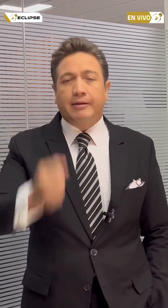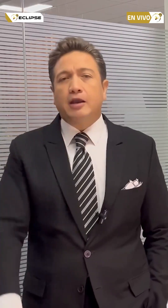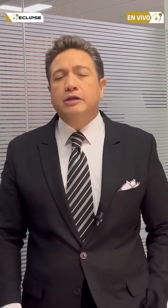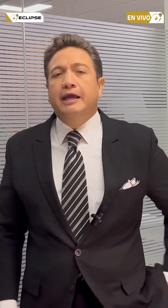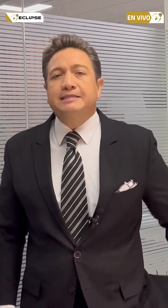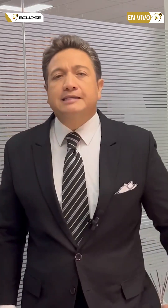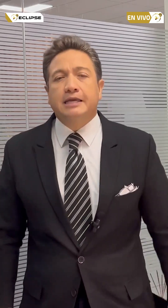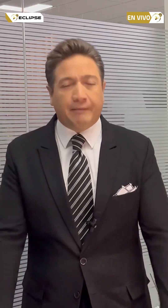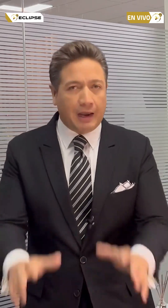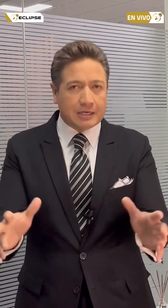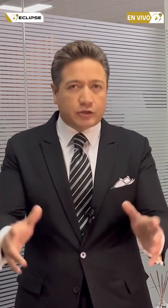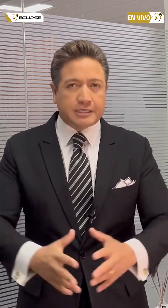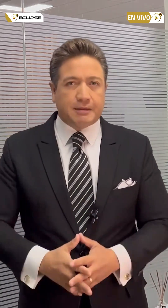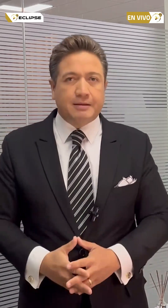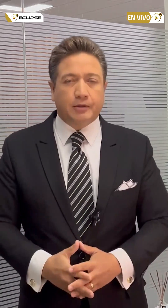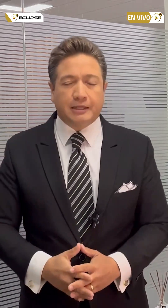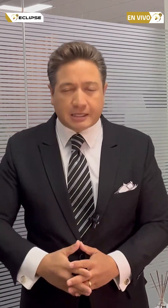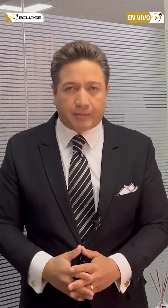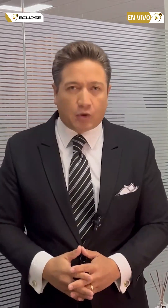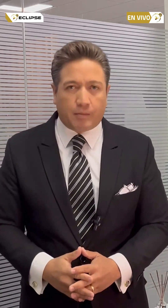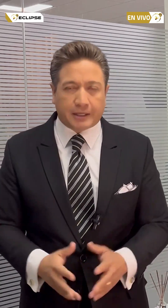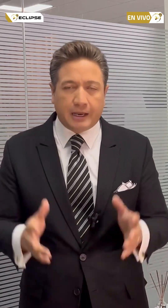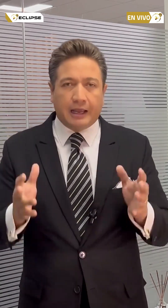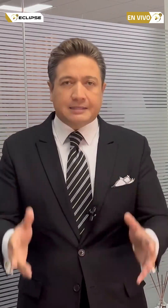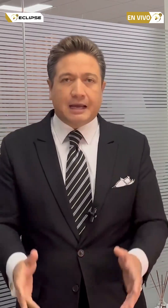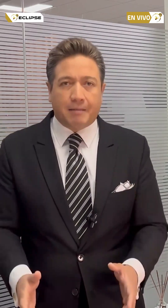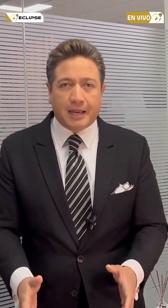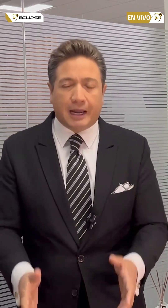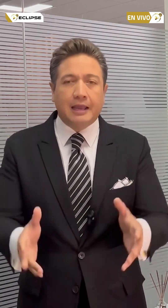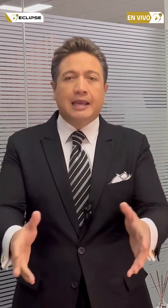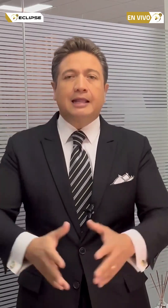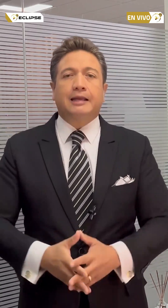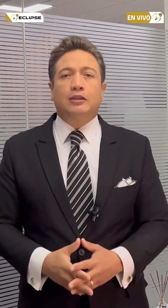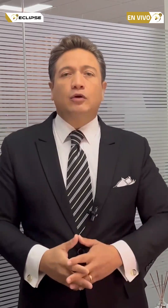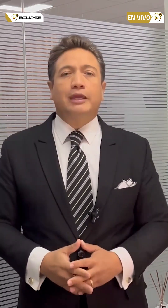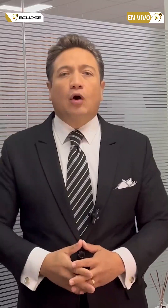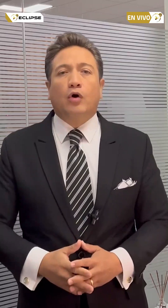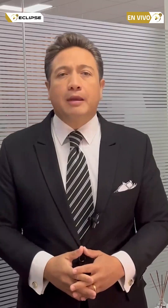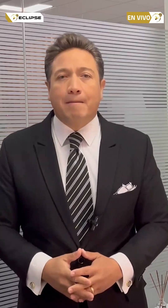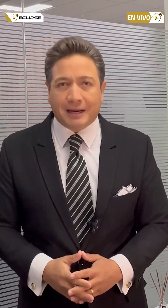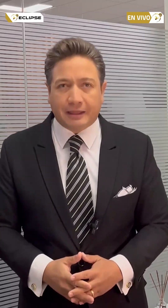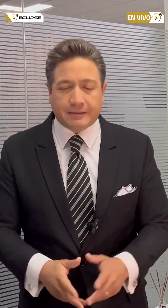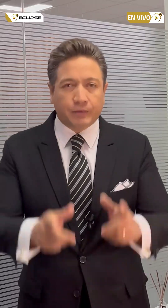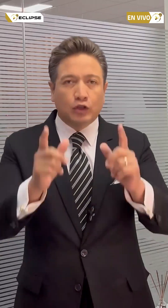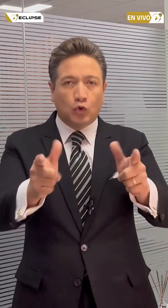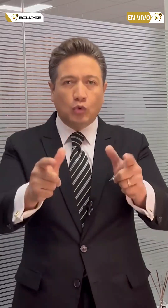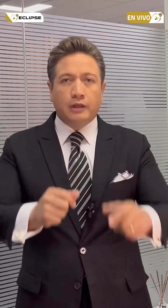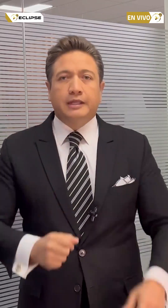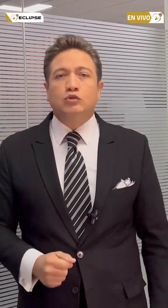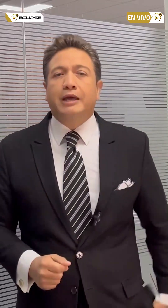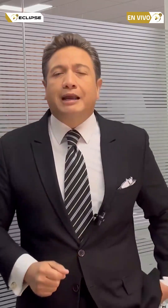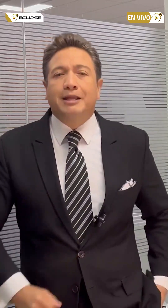Damas y caballeros, estas serían las noticias más importantes que le puedo compartir esta mañana. Y el decreto de hoy, martes,